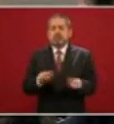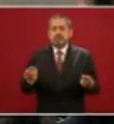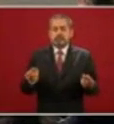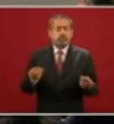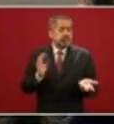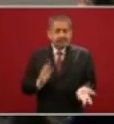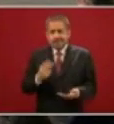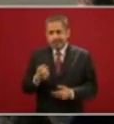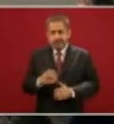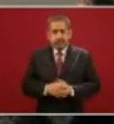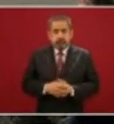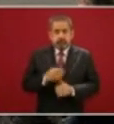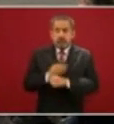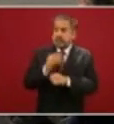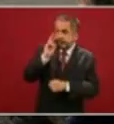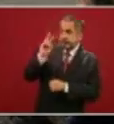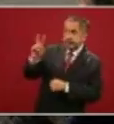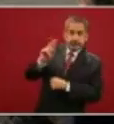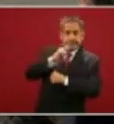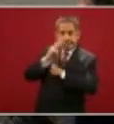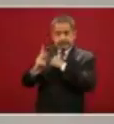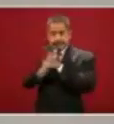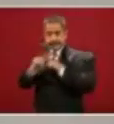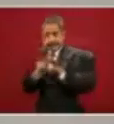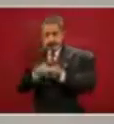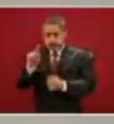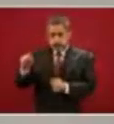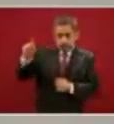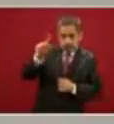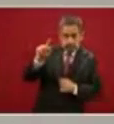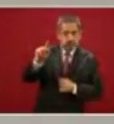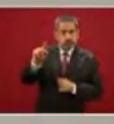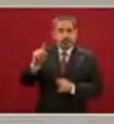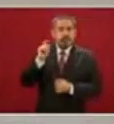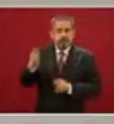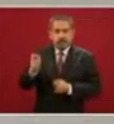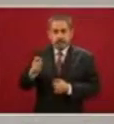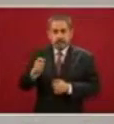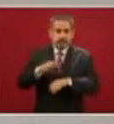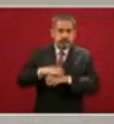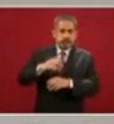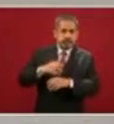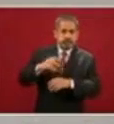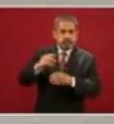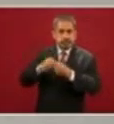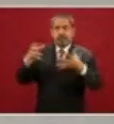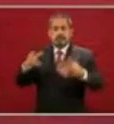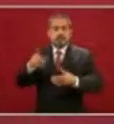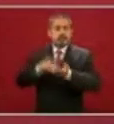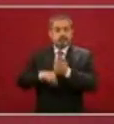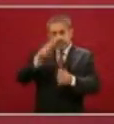varios de los países que ahorita enfrentan el momento más importante de la epidemia, específicamente la región de Europa